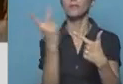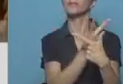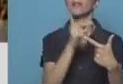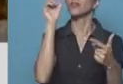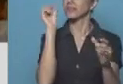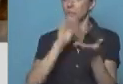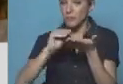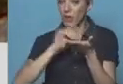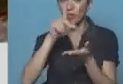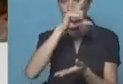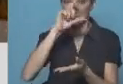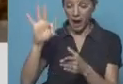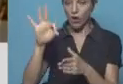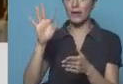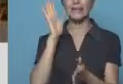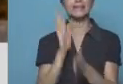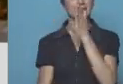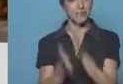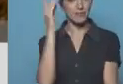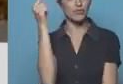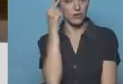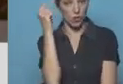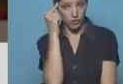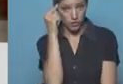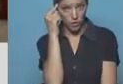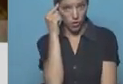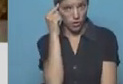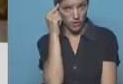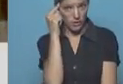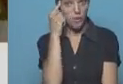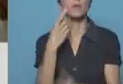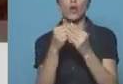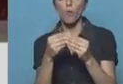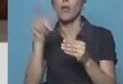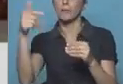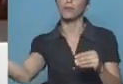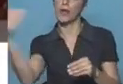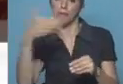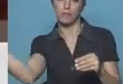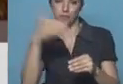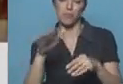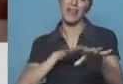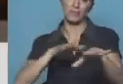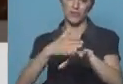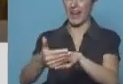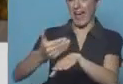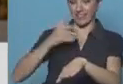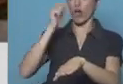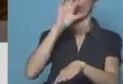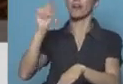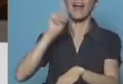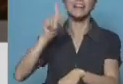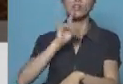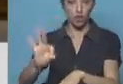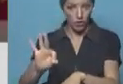tener tratamiento psicológico, muchos de ellos, de cómo los trataba la gente por lo que había pasado con el corralito. Entonces, son todas estas